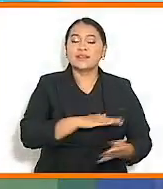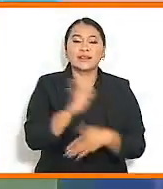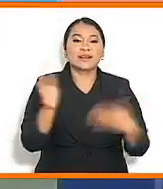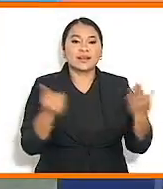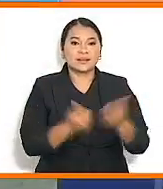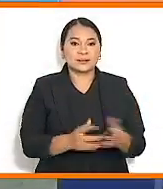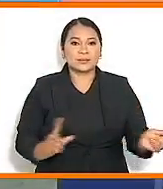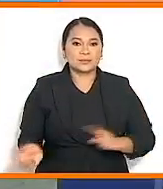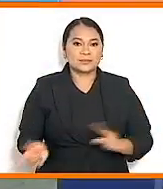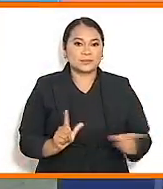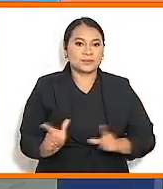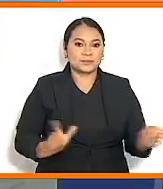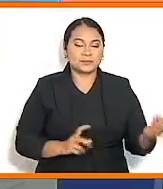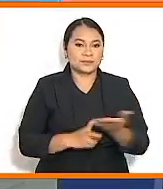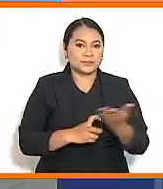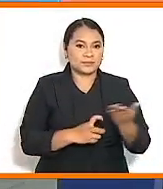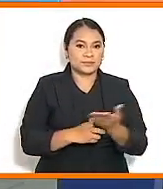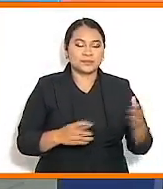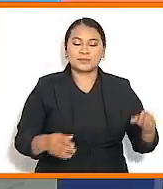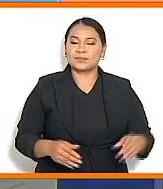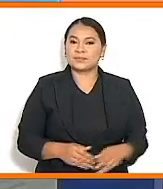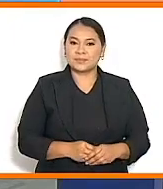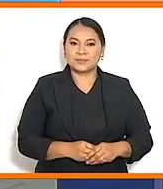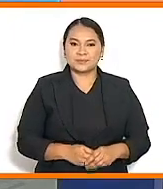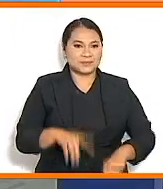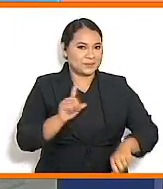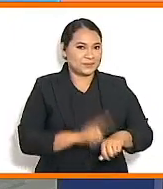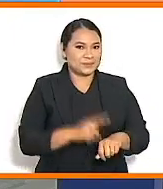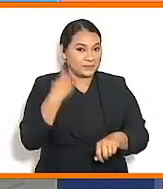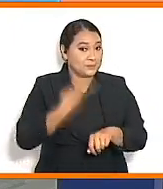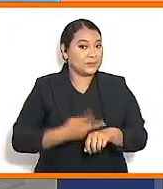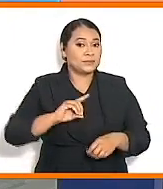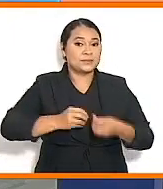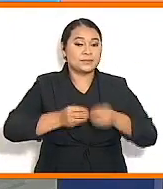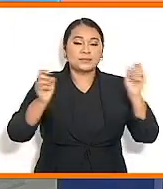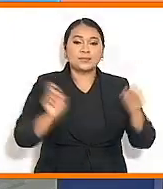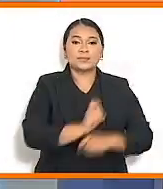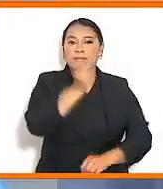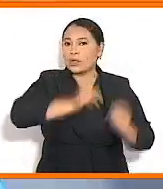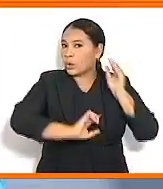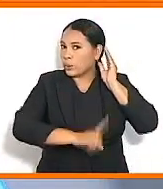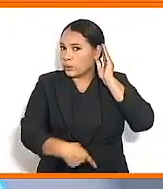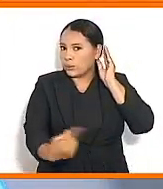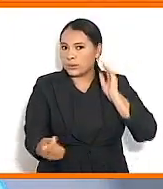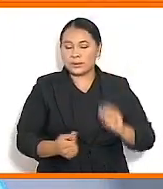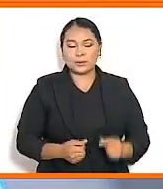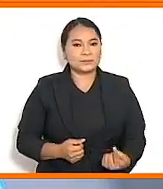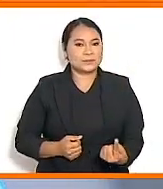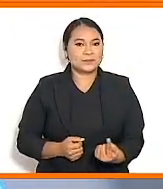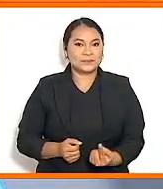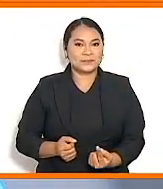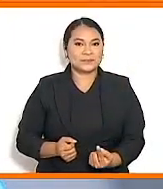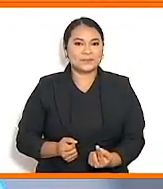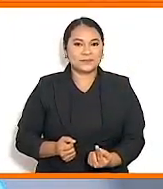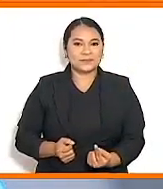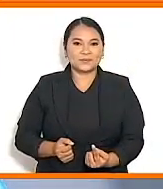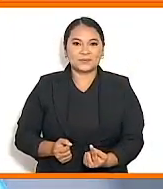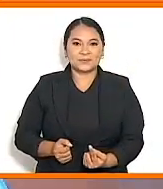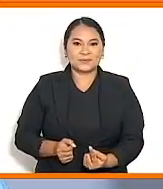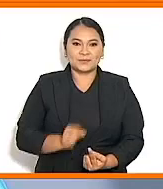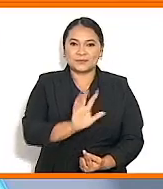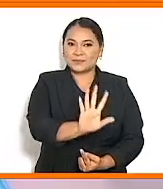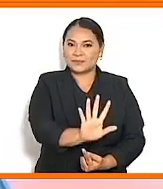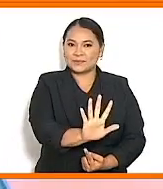tengas ese boleto naranja en mano porque es momento de conocer el número ganador en diaria. Y ese primer dígito es el